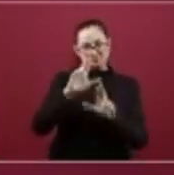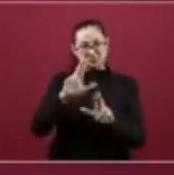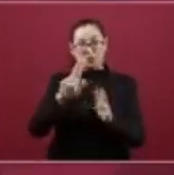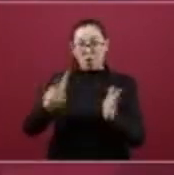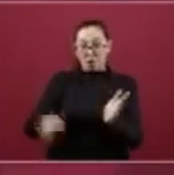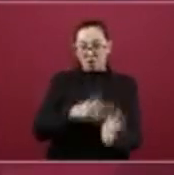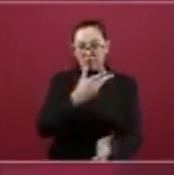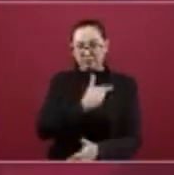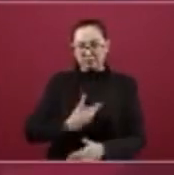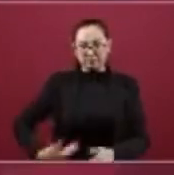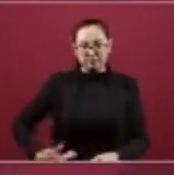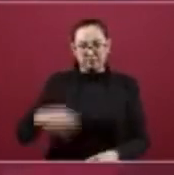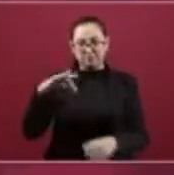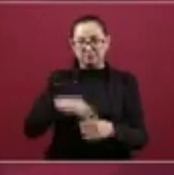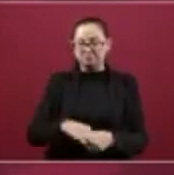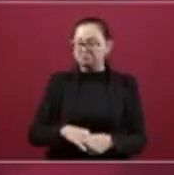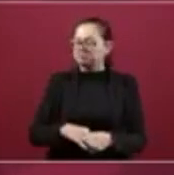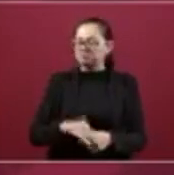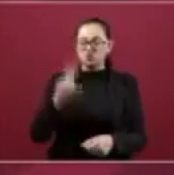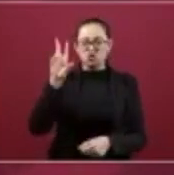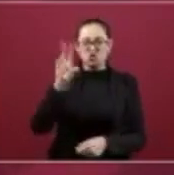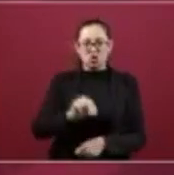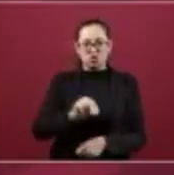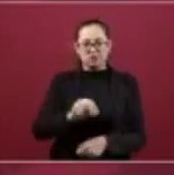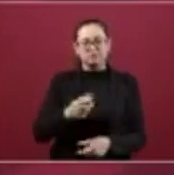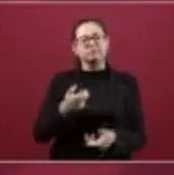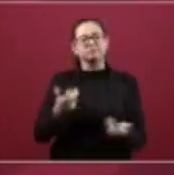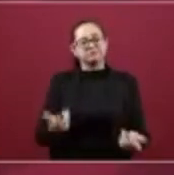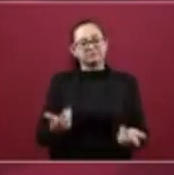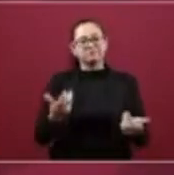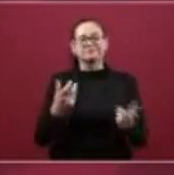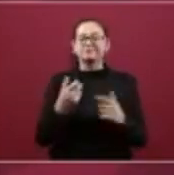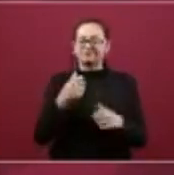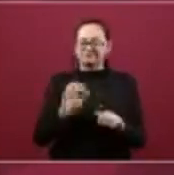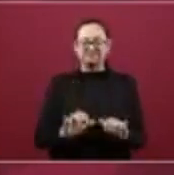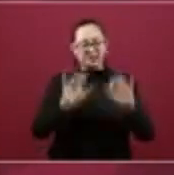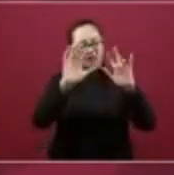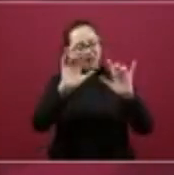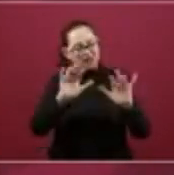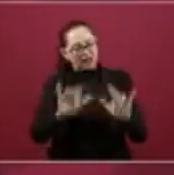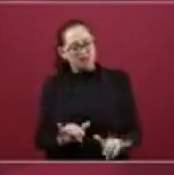lo voy a poner por escrito, con mi firma,